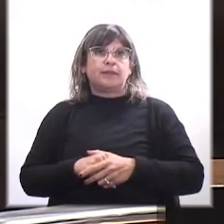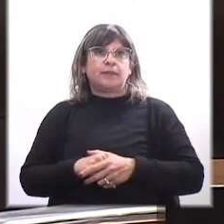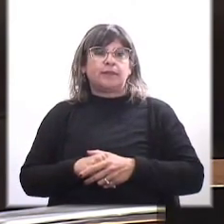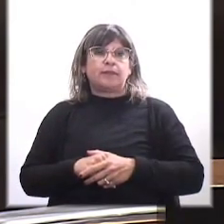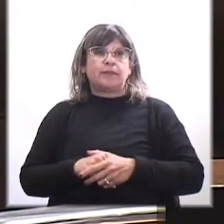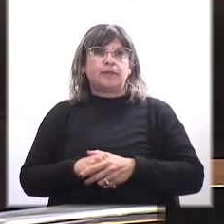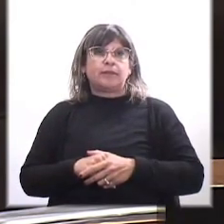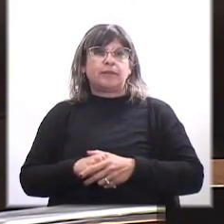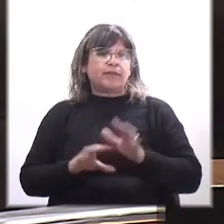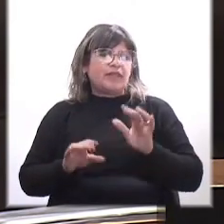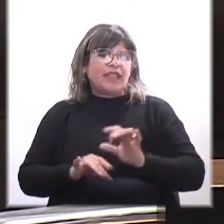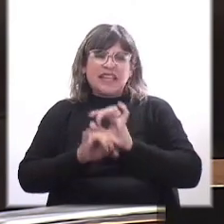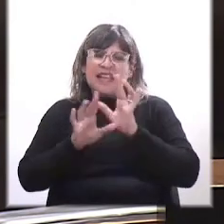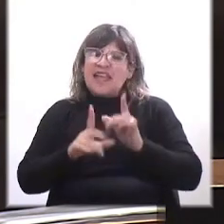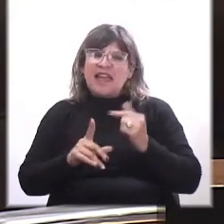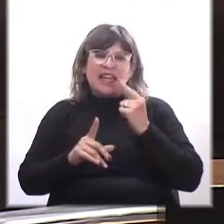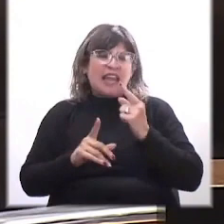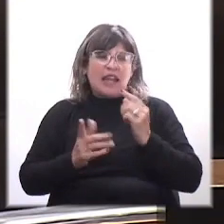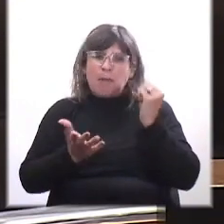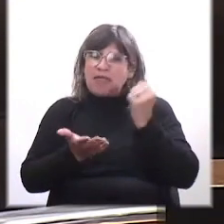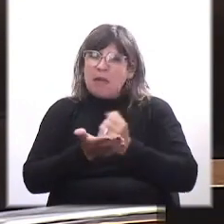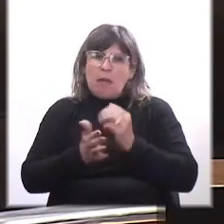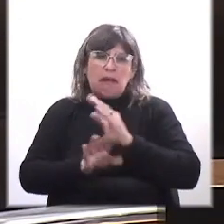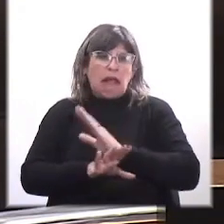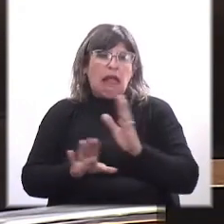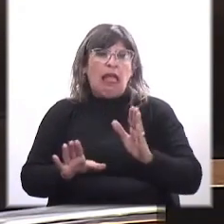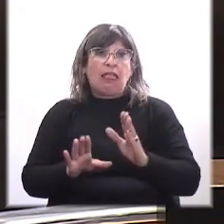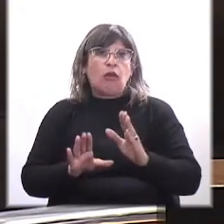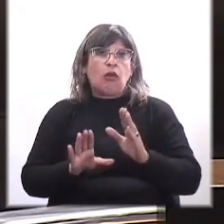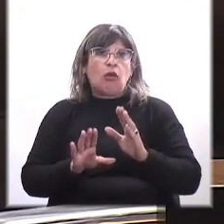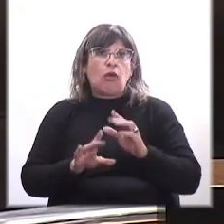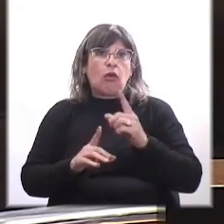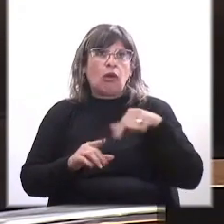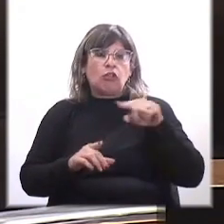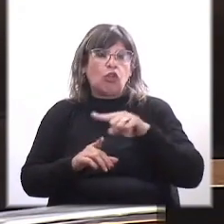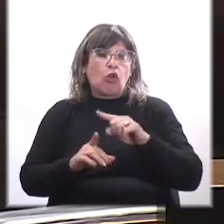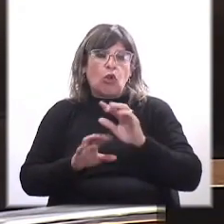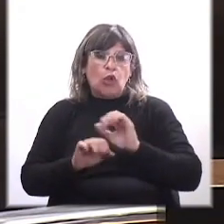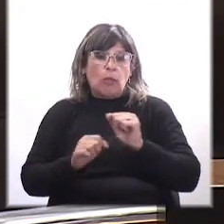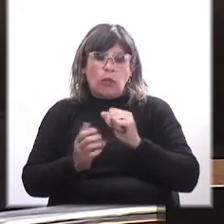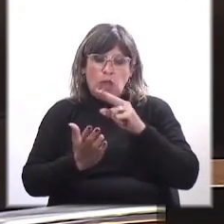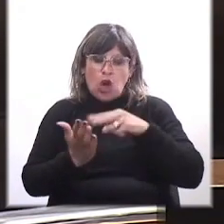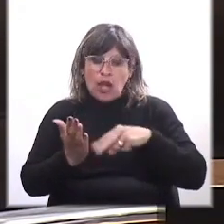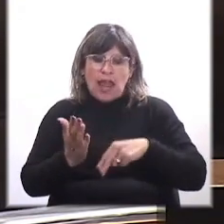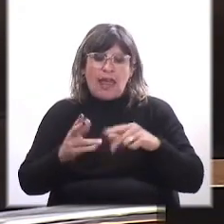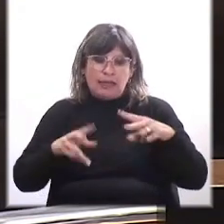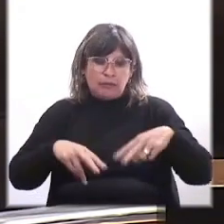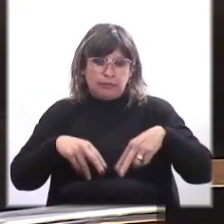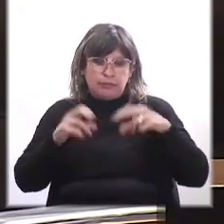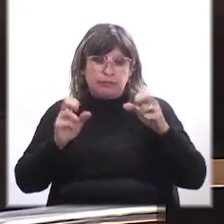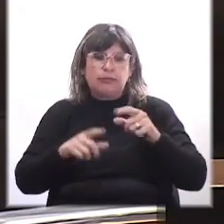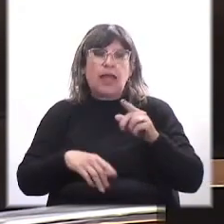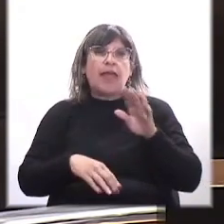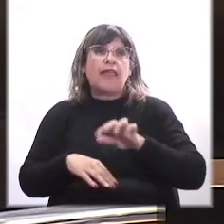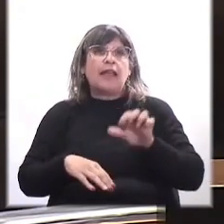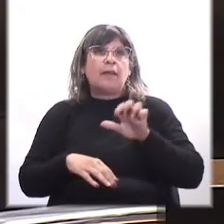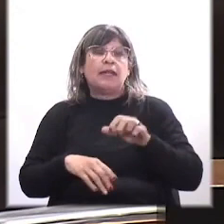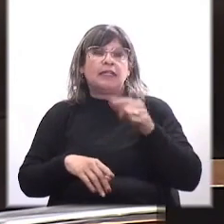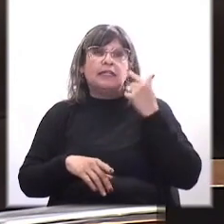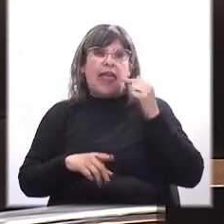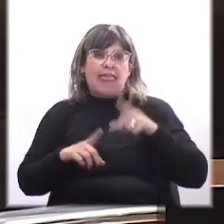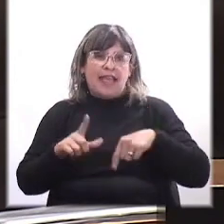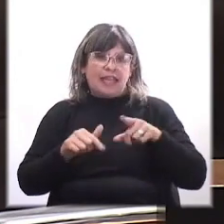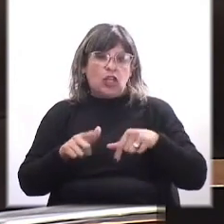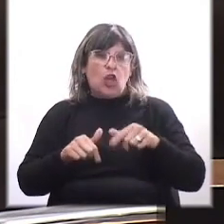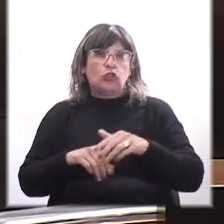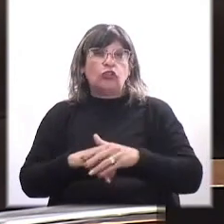y que quedan muy claramente marcados cualquiera que haya podido leer la auditoría de PricewaterhouseCoopers, esa auditoría de